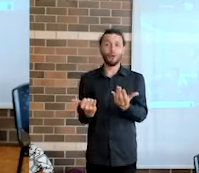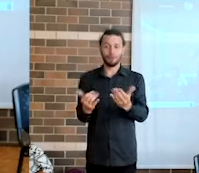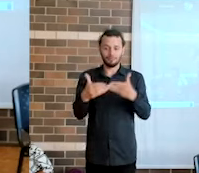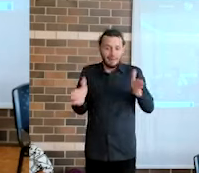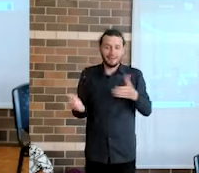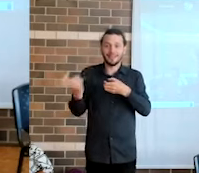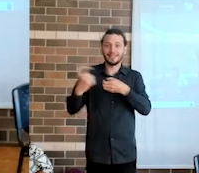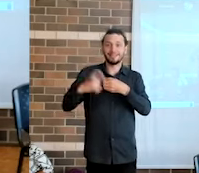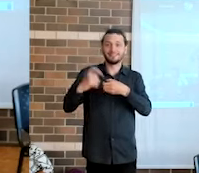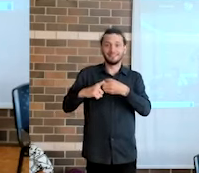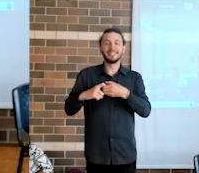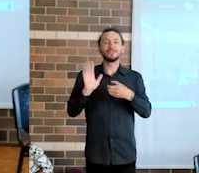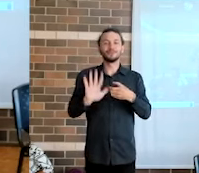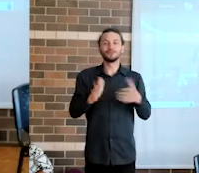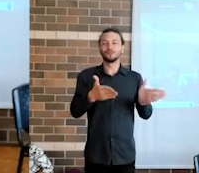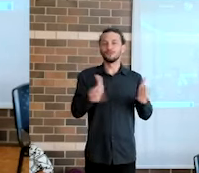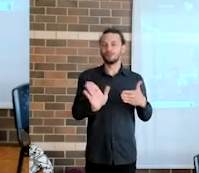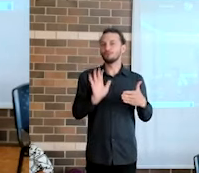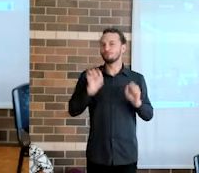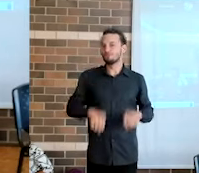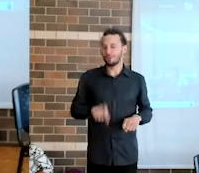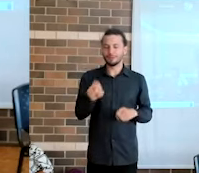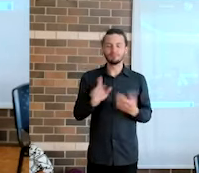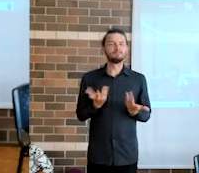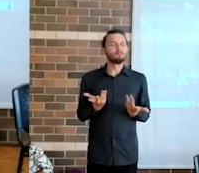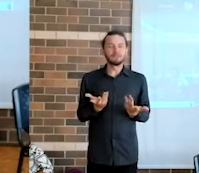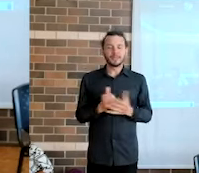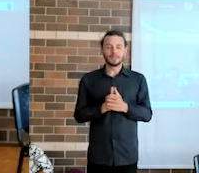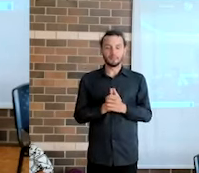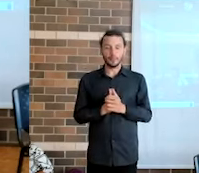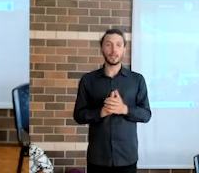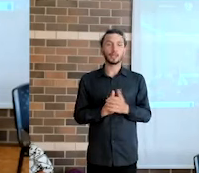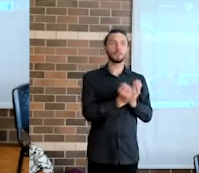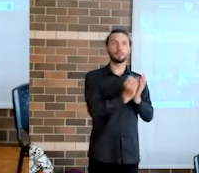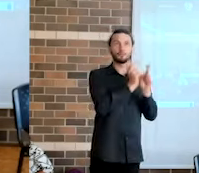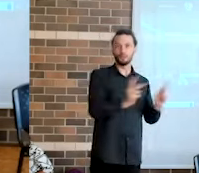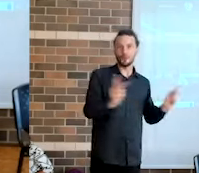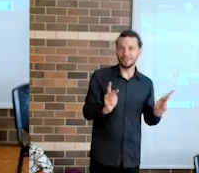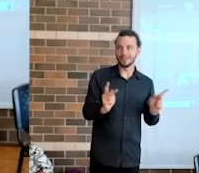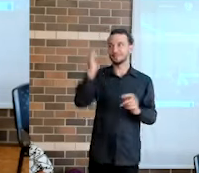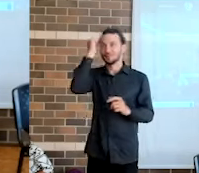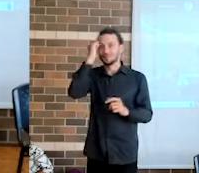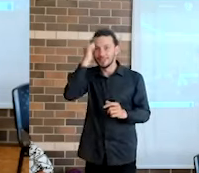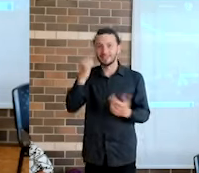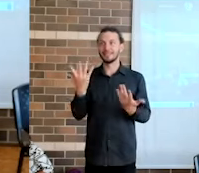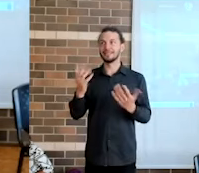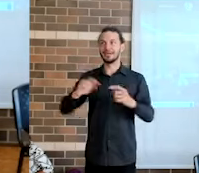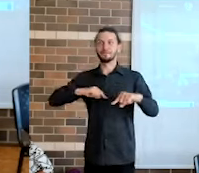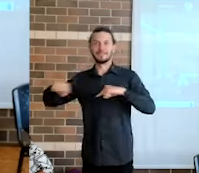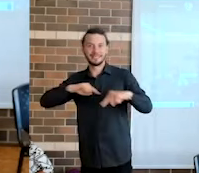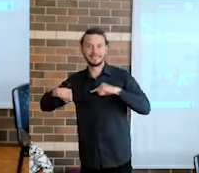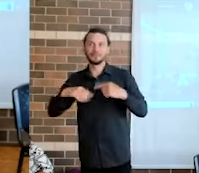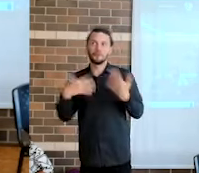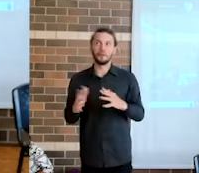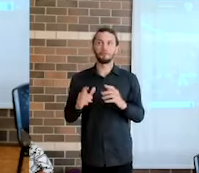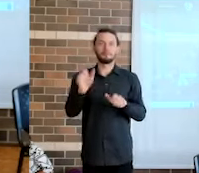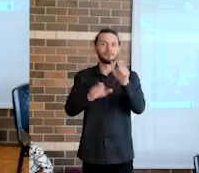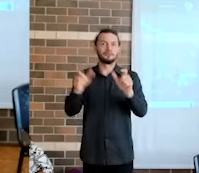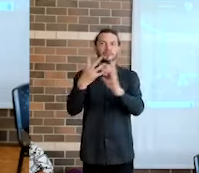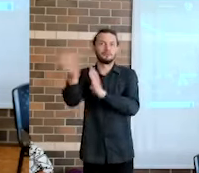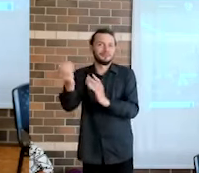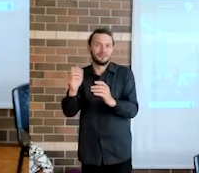Son cursos que pueden matricular docentes, estudiantes administrativos y también personas externas, pues para que se animen. Entren a la